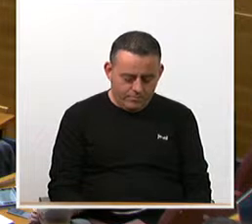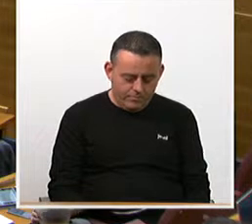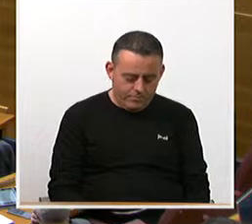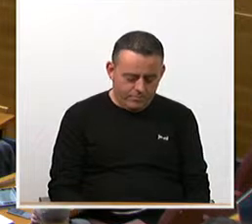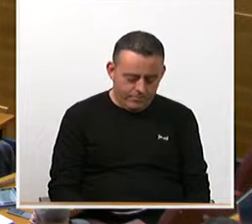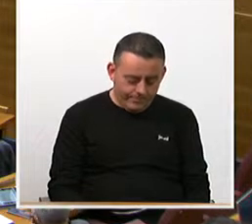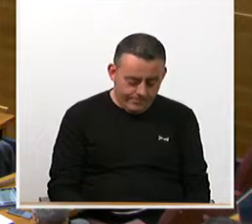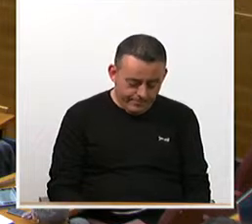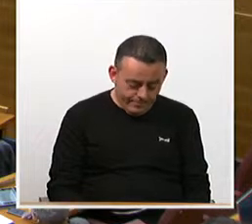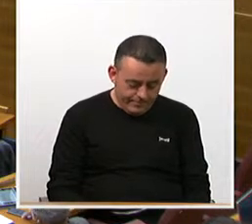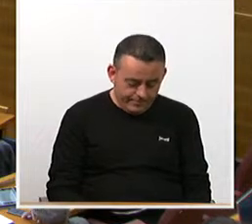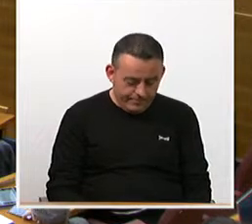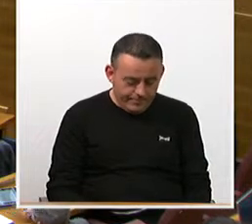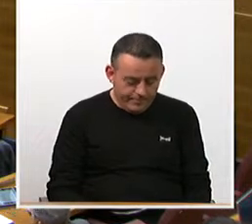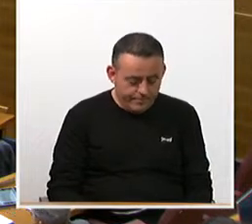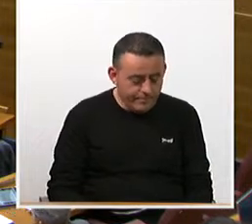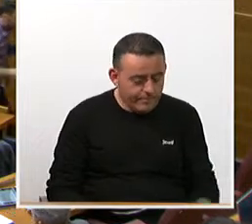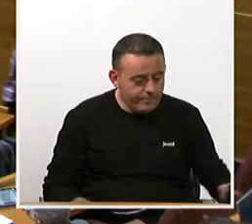Buenos